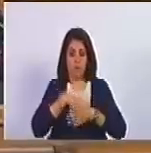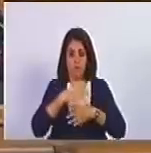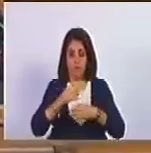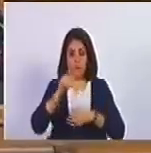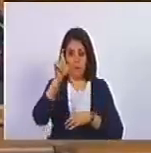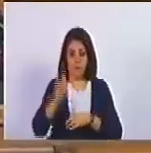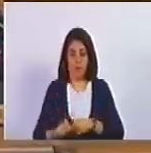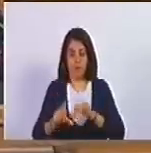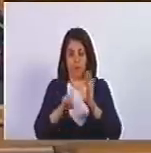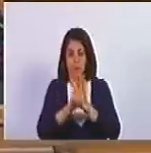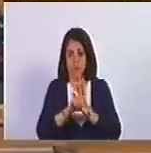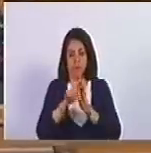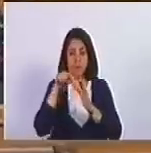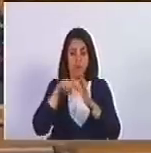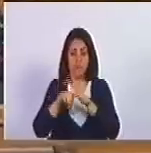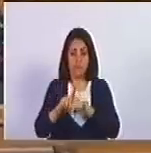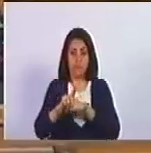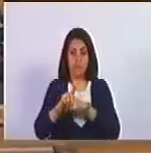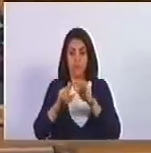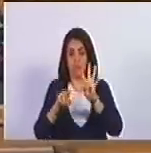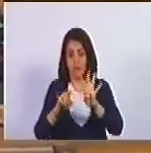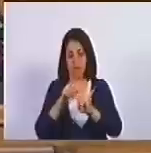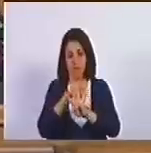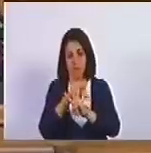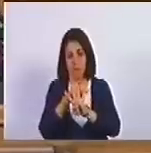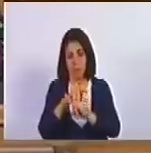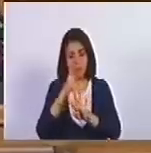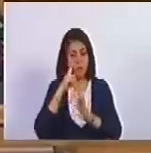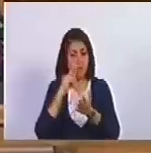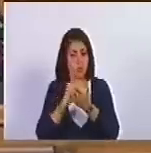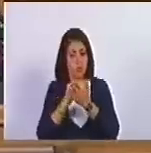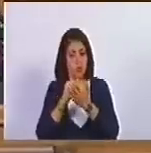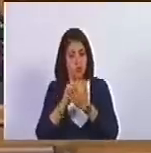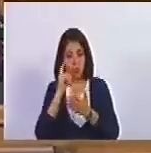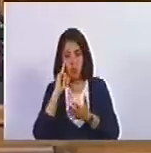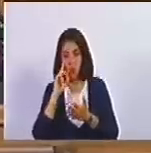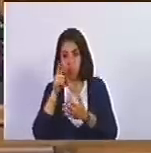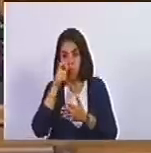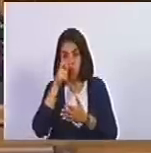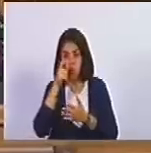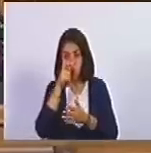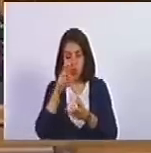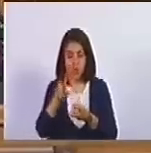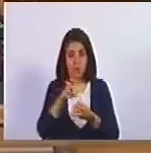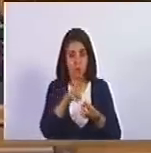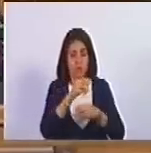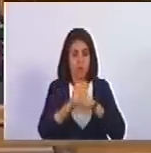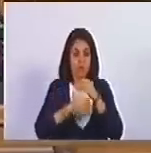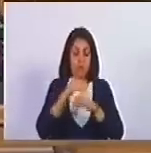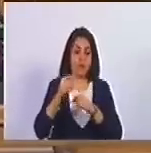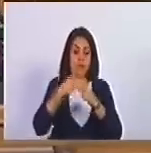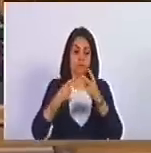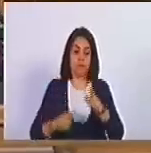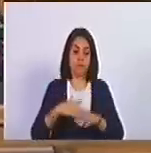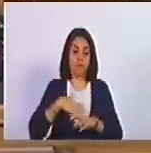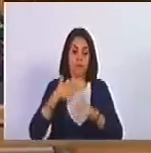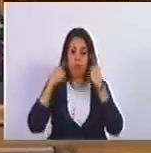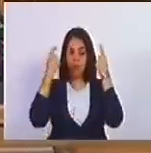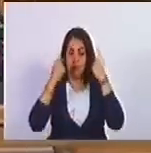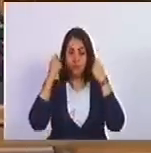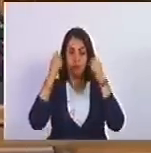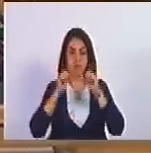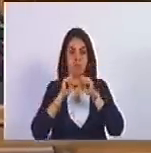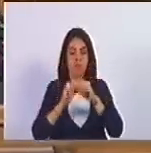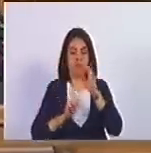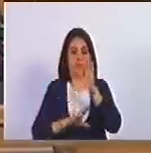personales, legítimos y directos. 4. Velar que el sistema tributario contribuya a crear las condiciones que promuevan y